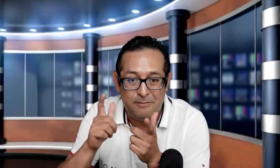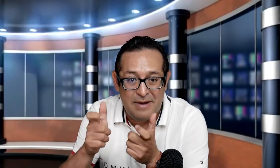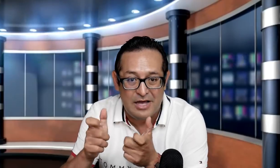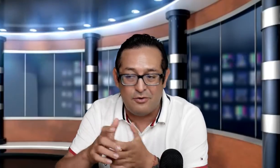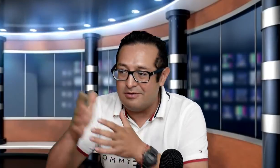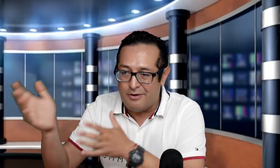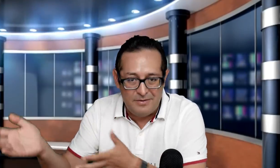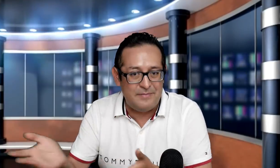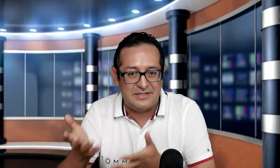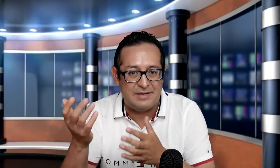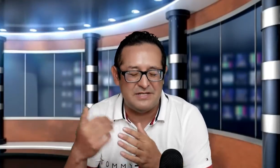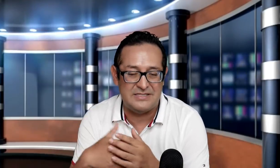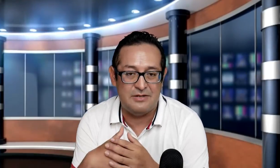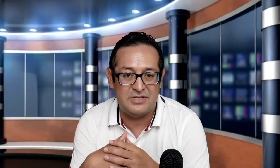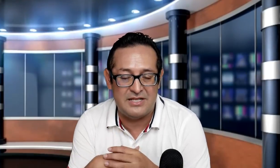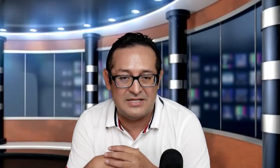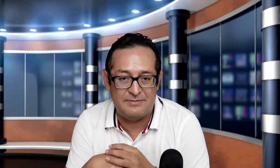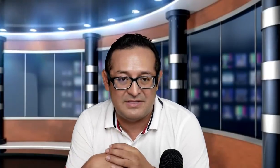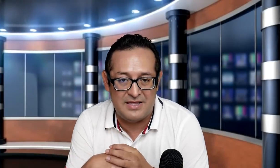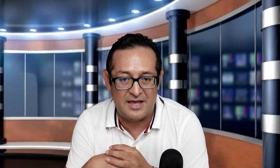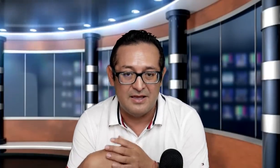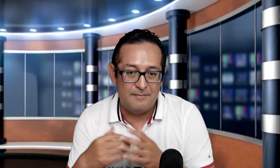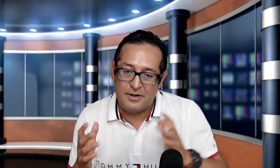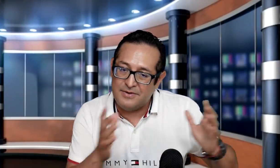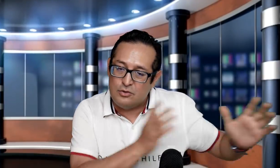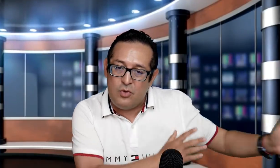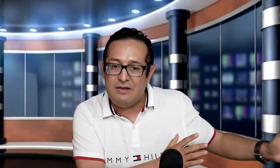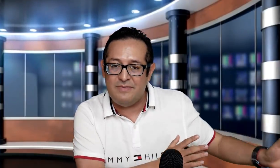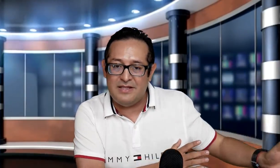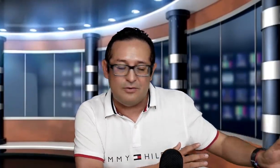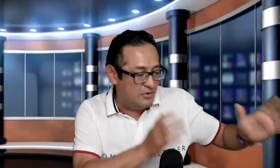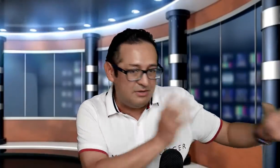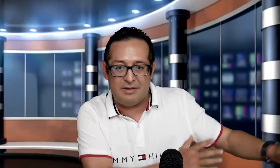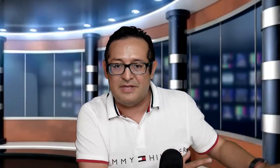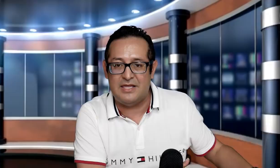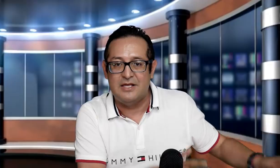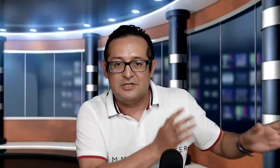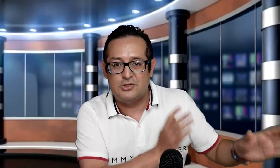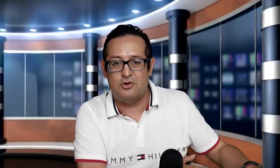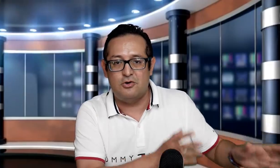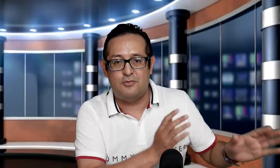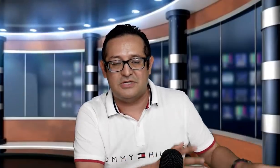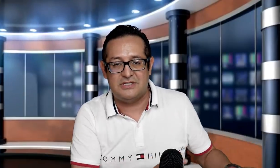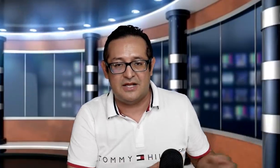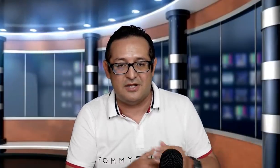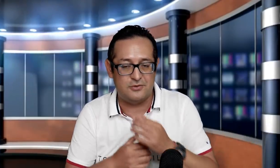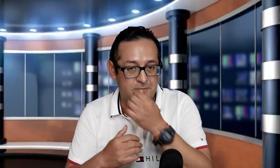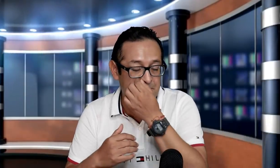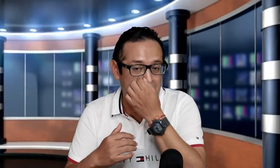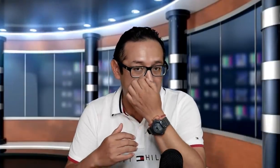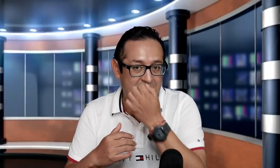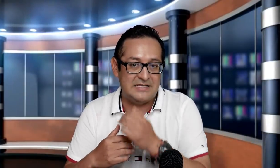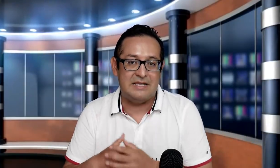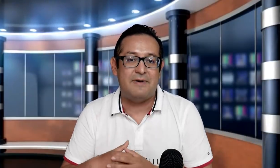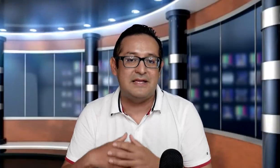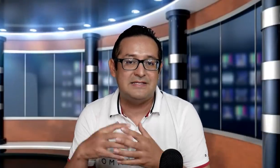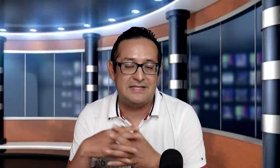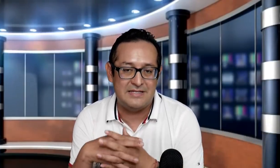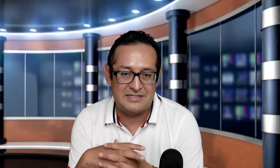financiado, varo, obviamente también está la ultraderecha metida, pero eventualmente, últimamente, son grupos extranjeros